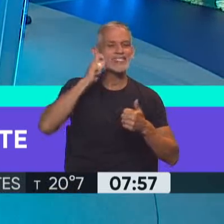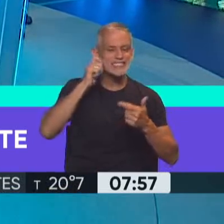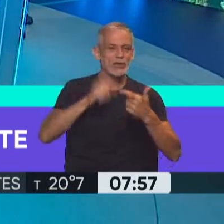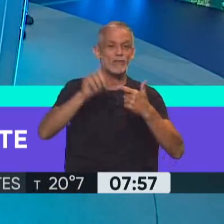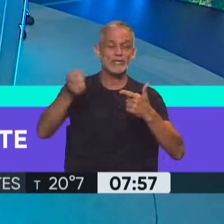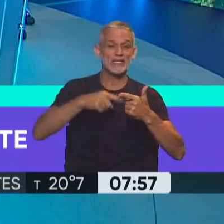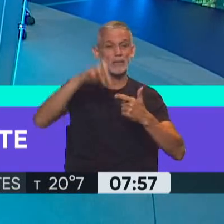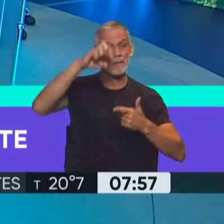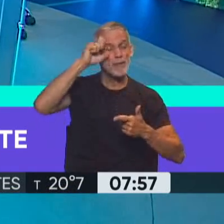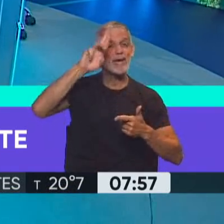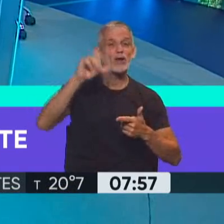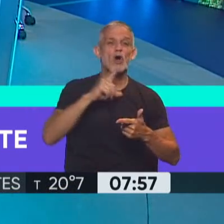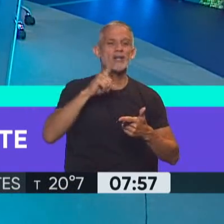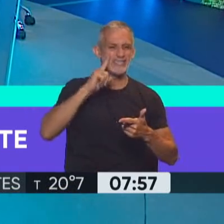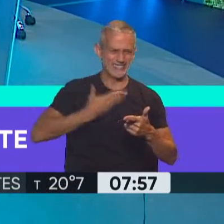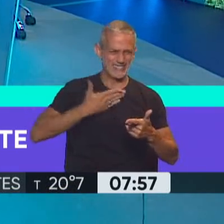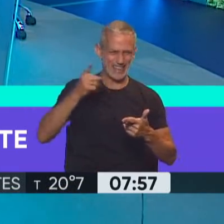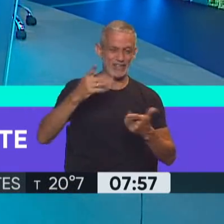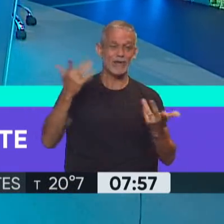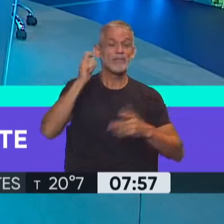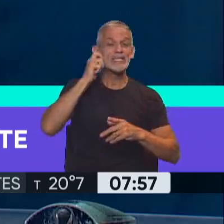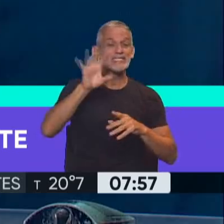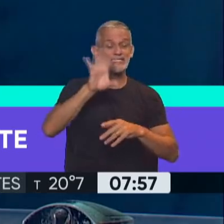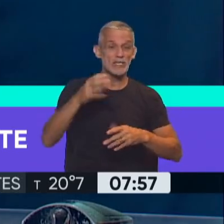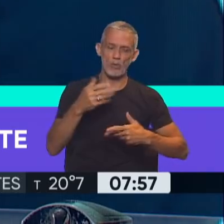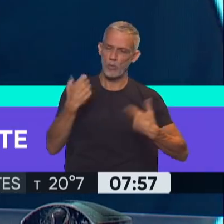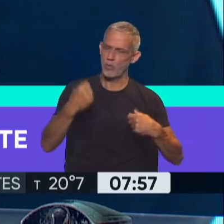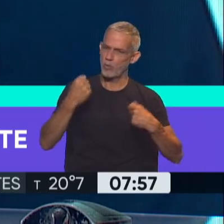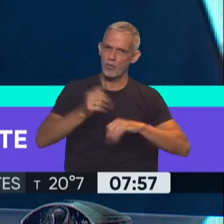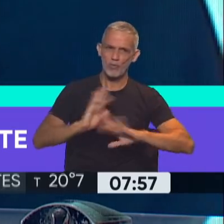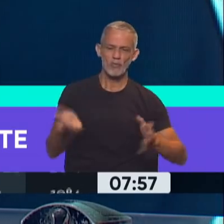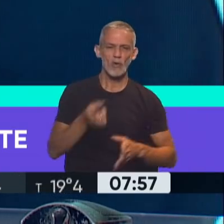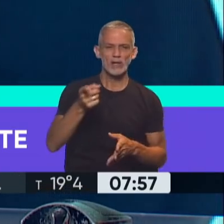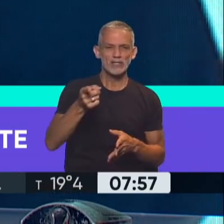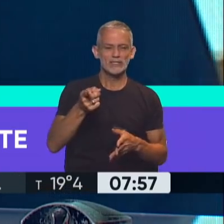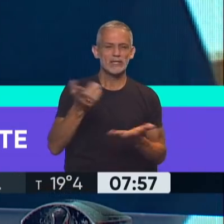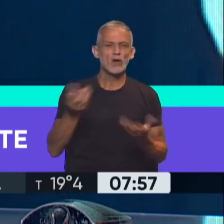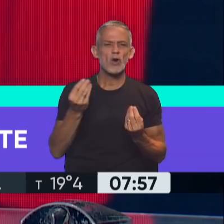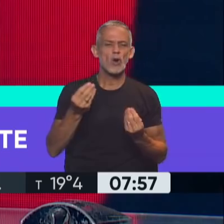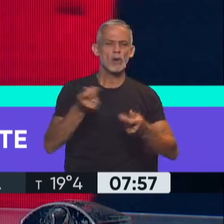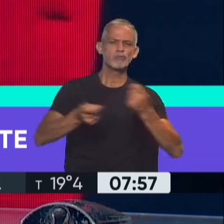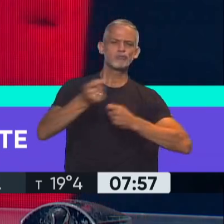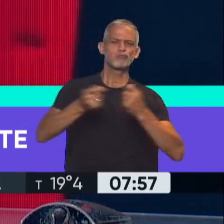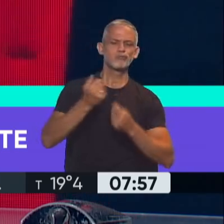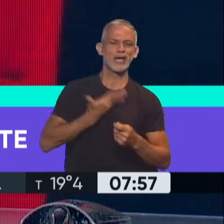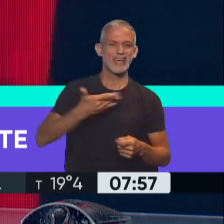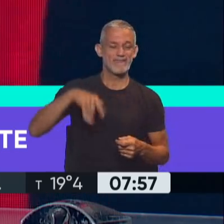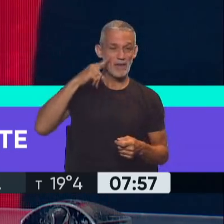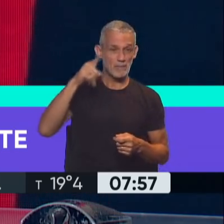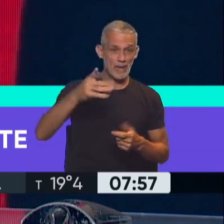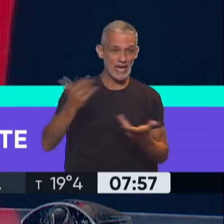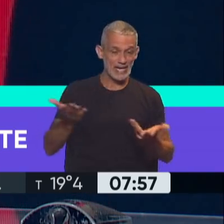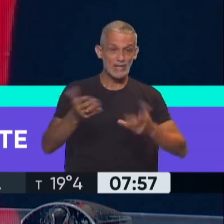parte de perotti el santafesino exactamente xy love muy duro a propósito de bueno como viene la negociación con el fondo monetario internacional